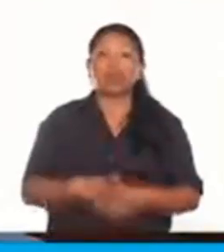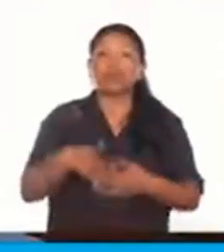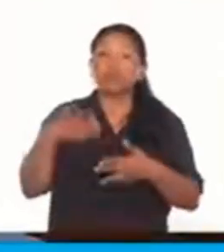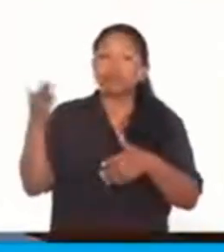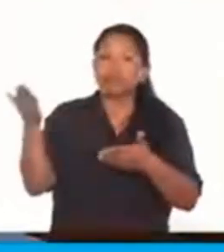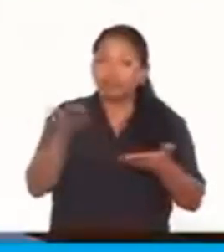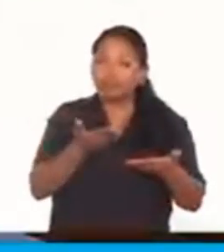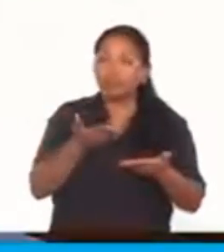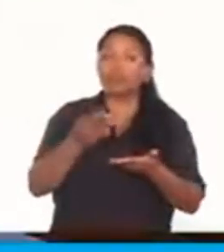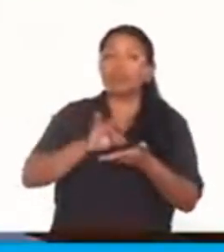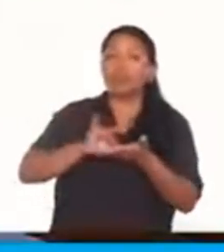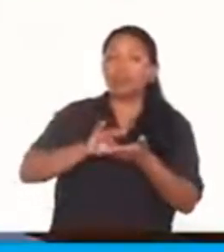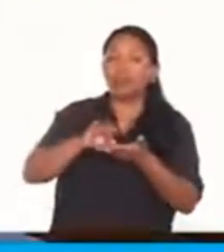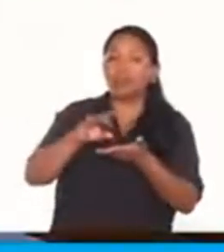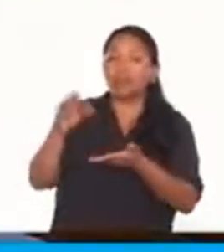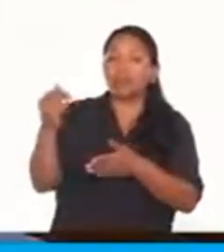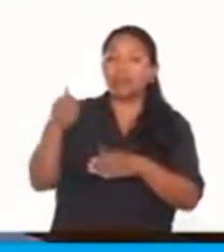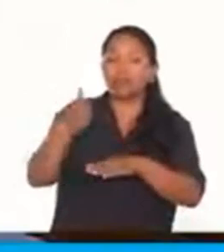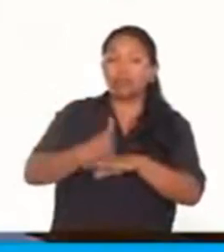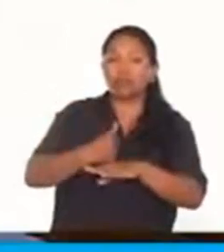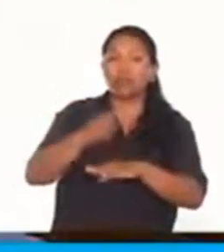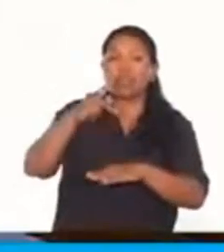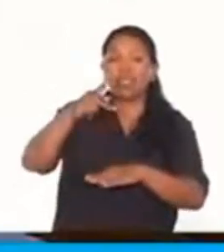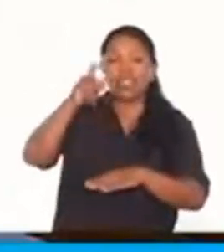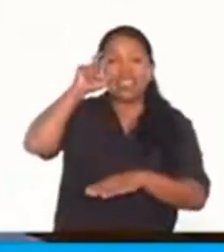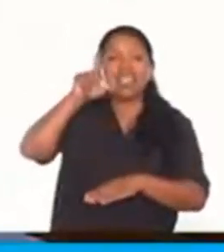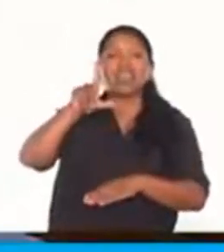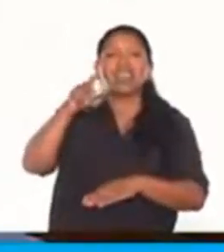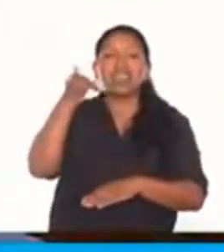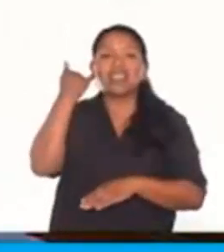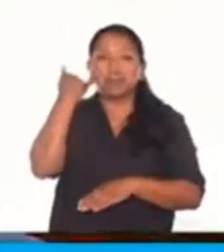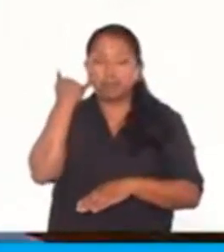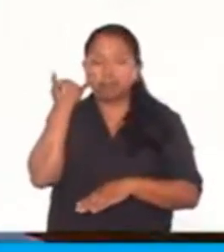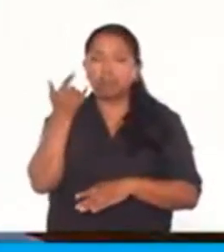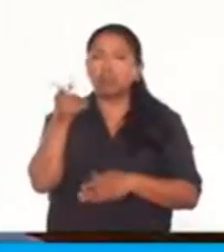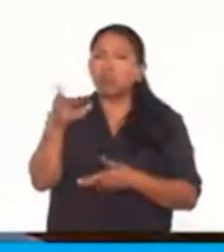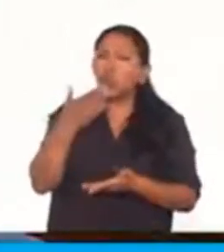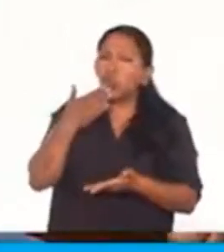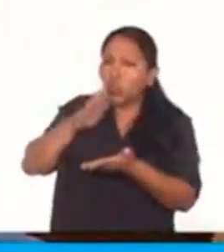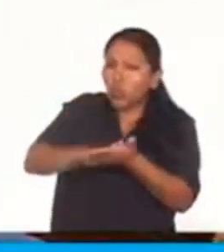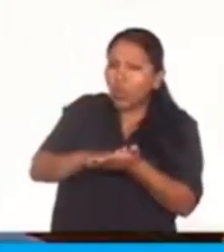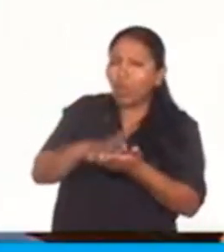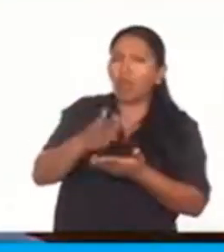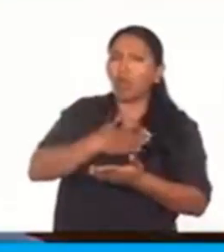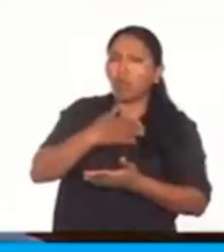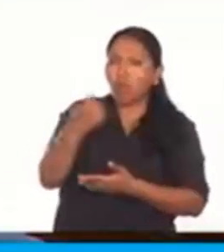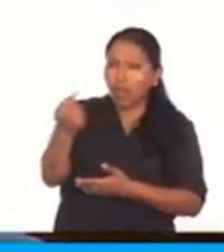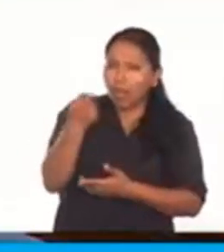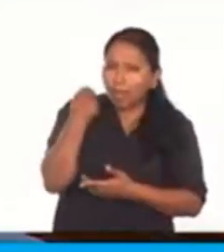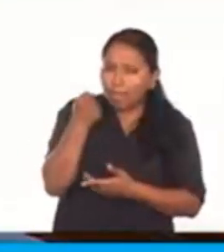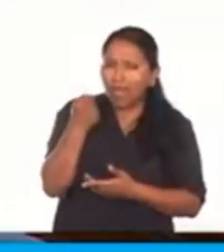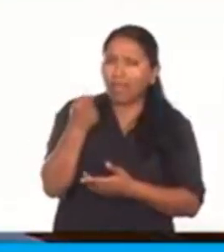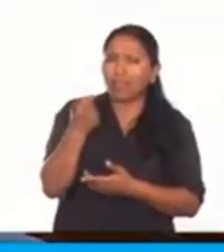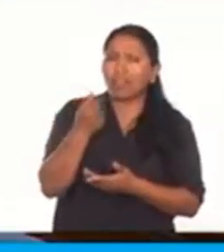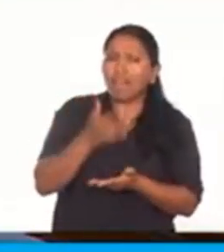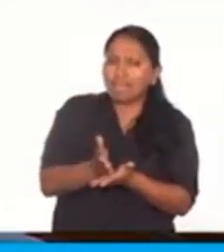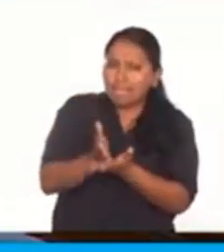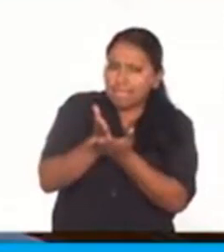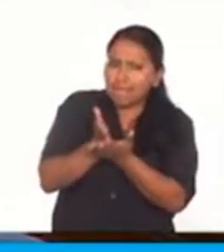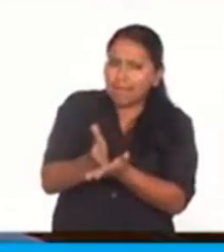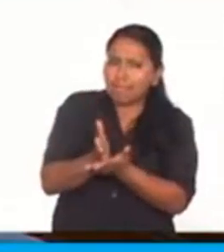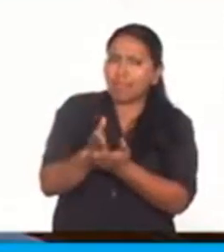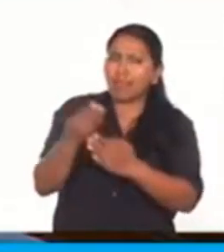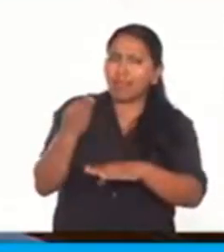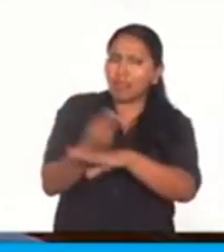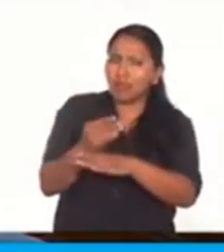Señora diputada electa María Laura Cano Kelly, ¿jurás por la patria desempeñar fielmente el